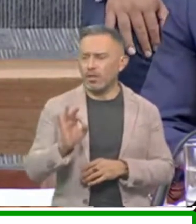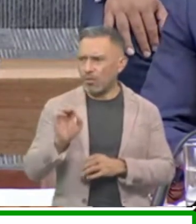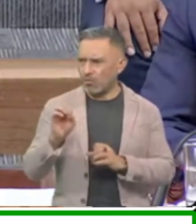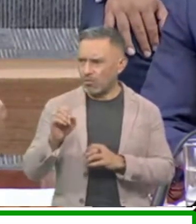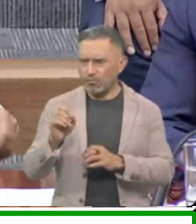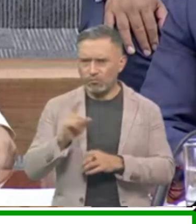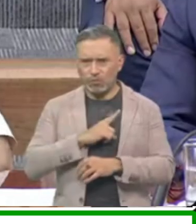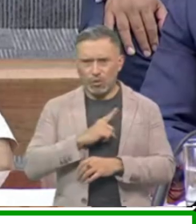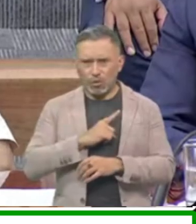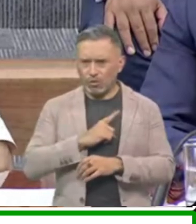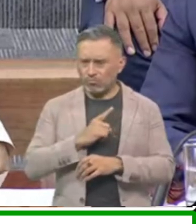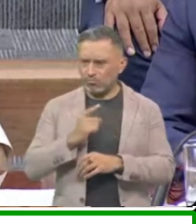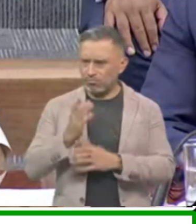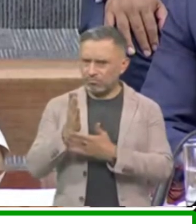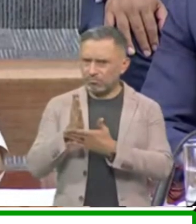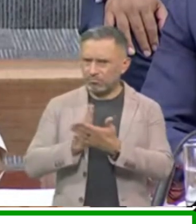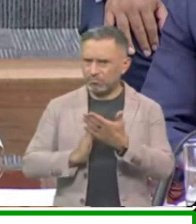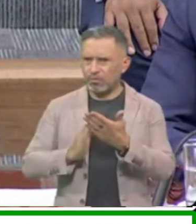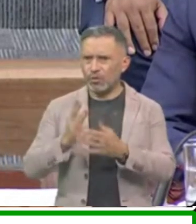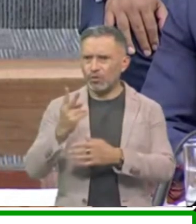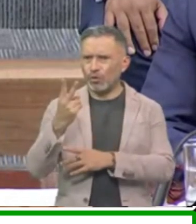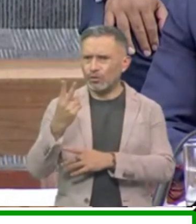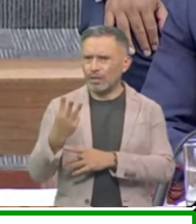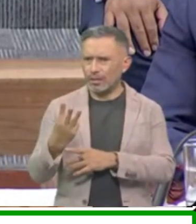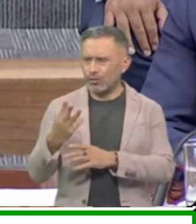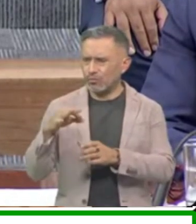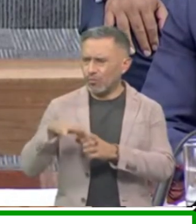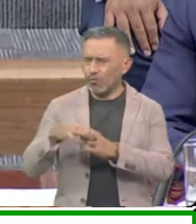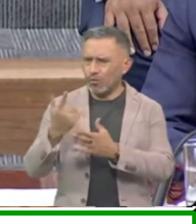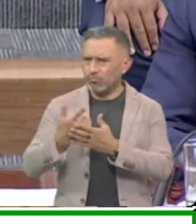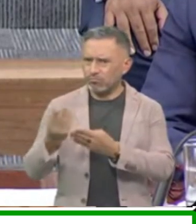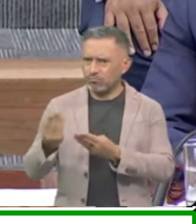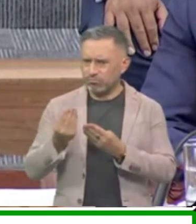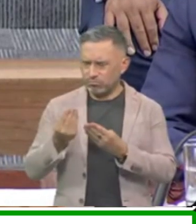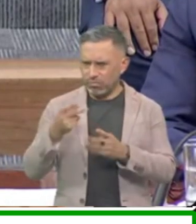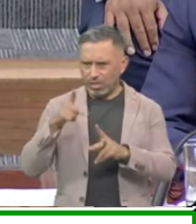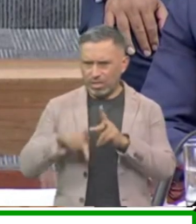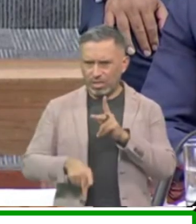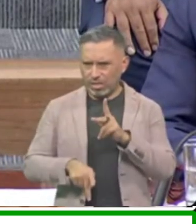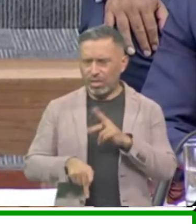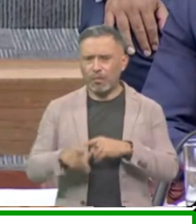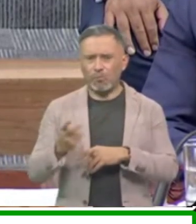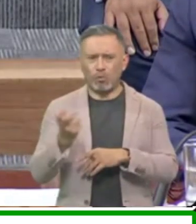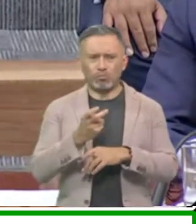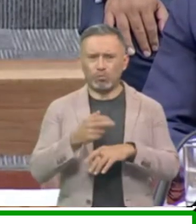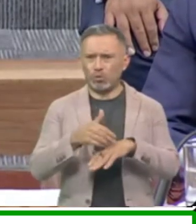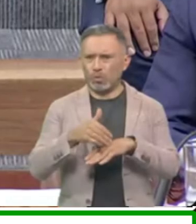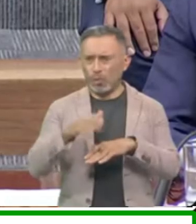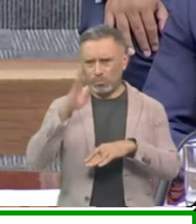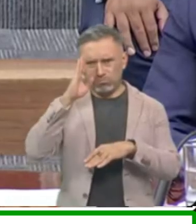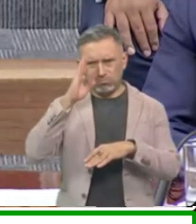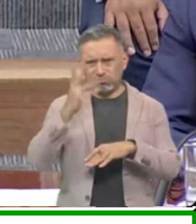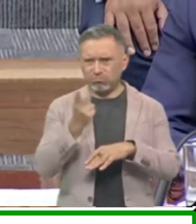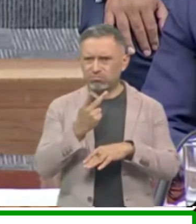2/3 partes de los votos computados. Es una diferencia notable,